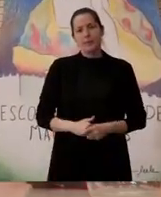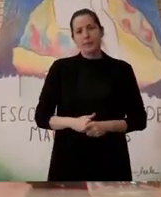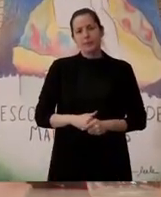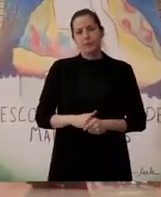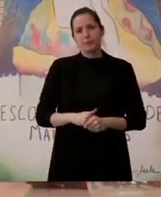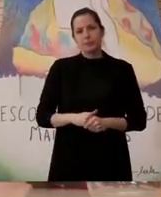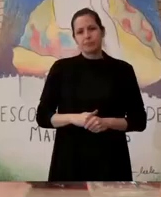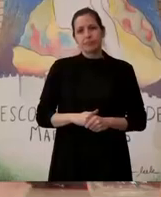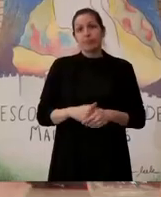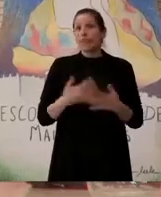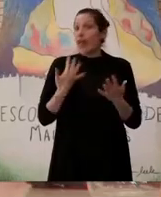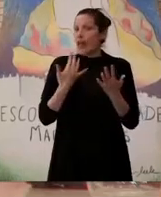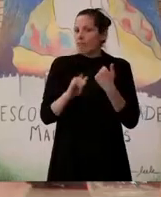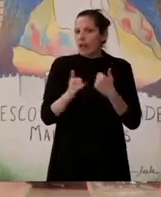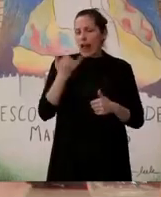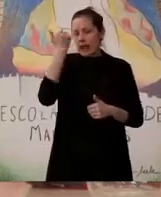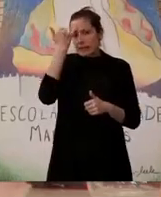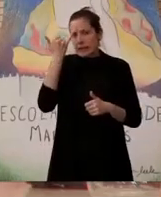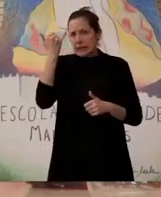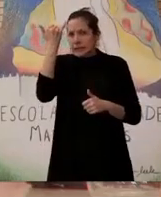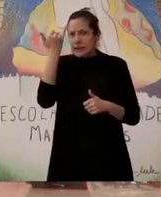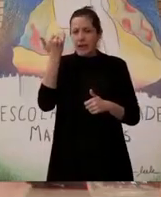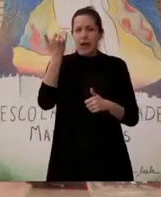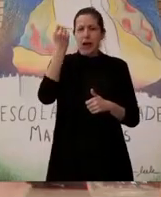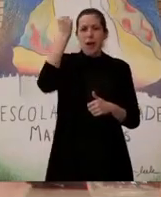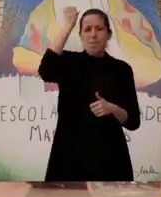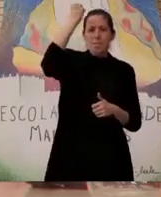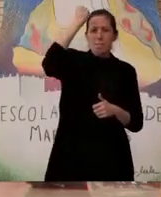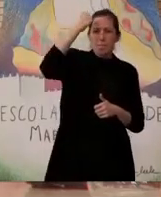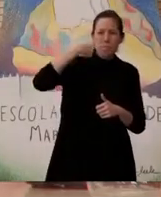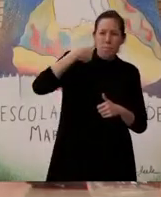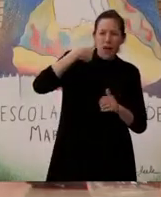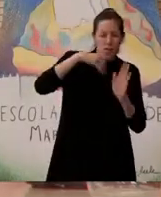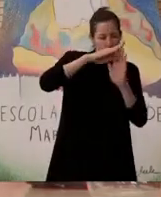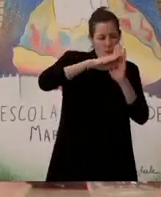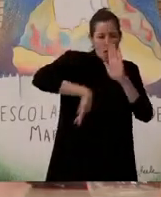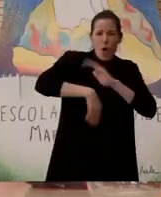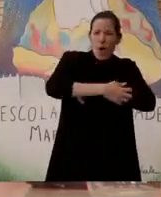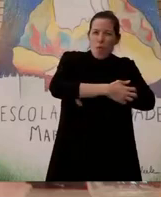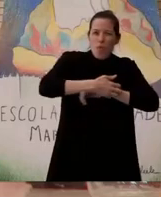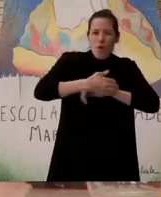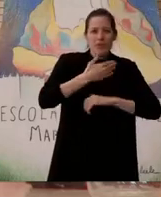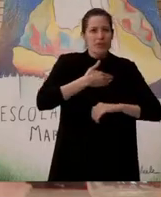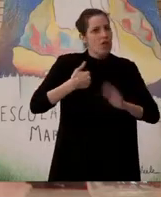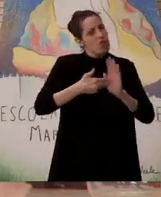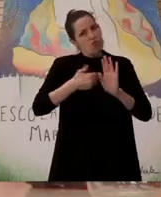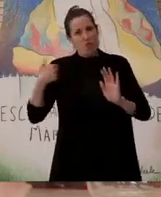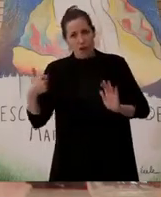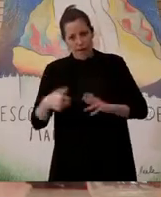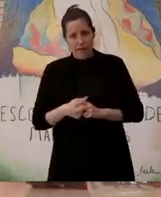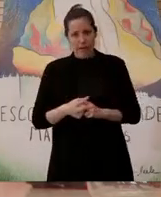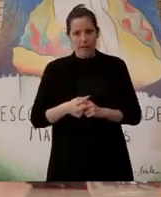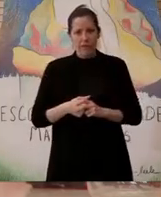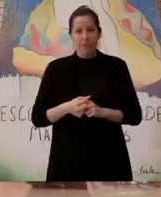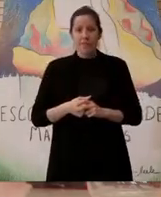el idealismo era quitar para donde pobre pero la ley que no se había cambiado todavía apenas la ley de región